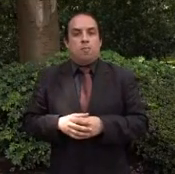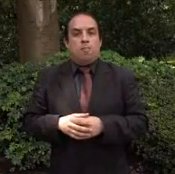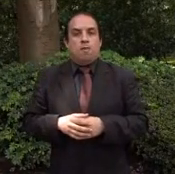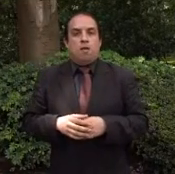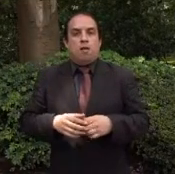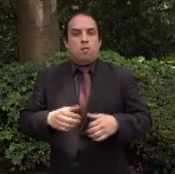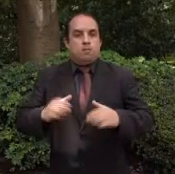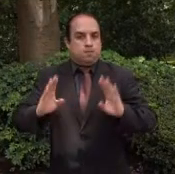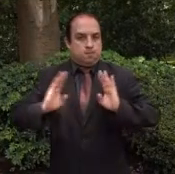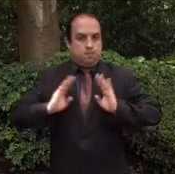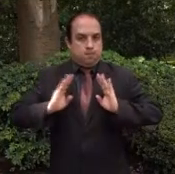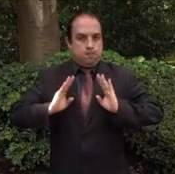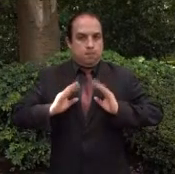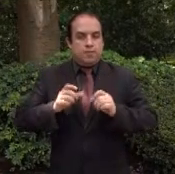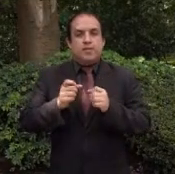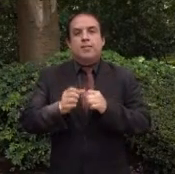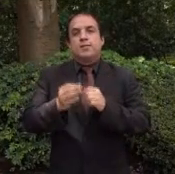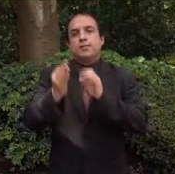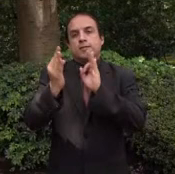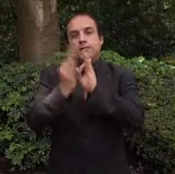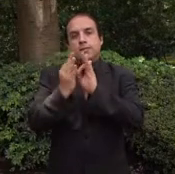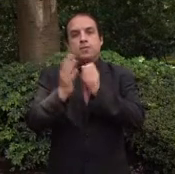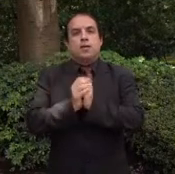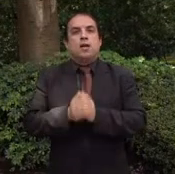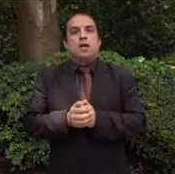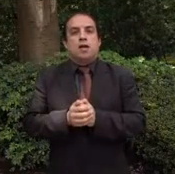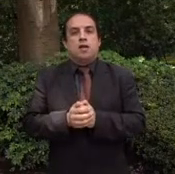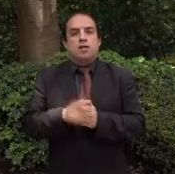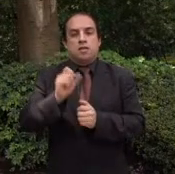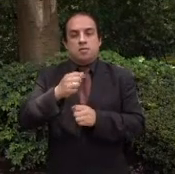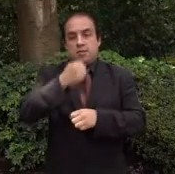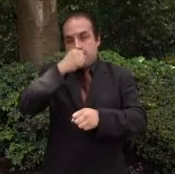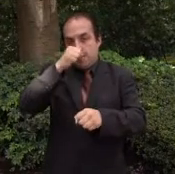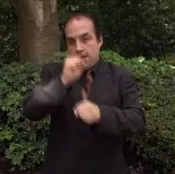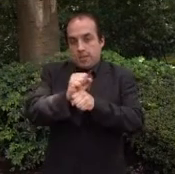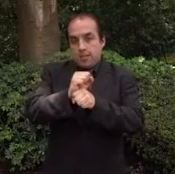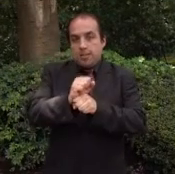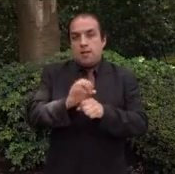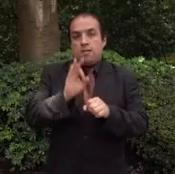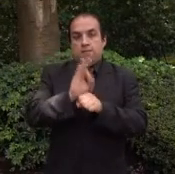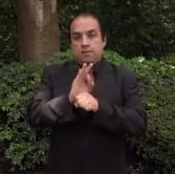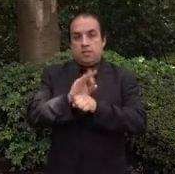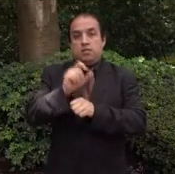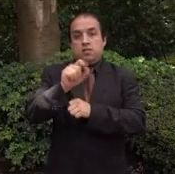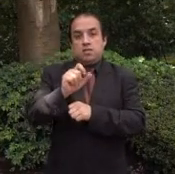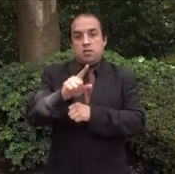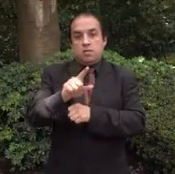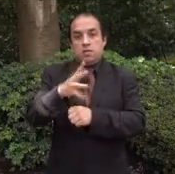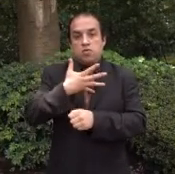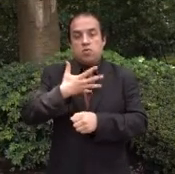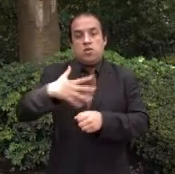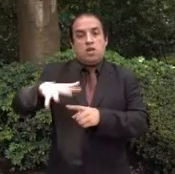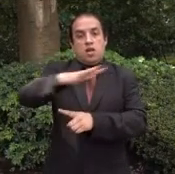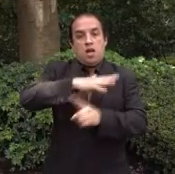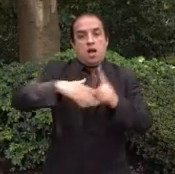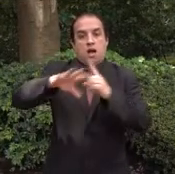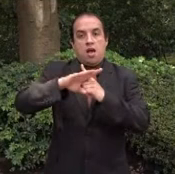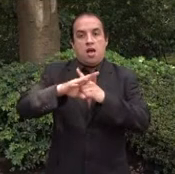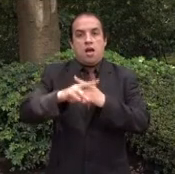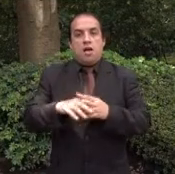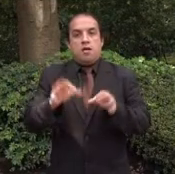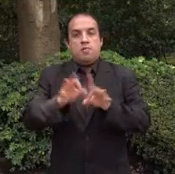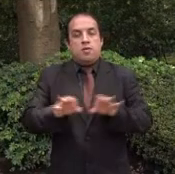vida también de la Secretaría de la Defensa, lo convierte en un espacio también muy atractivo para colecciones